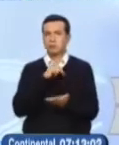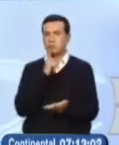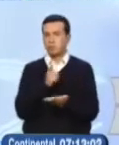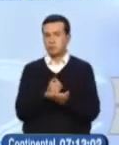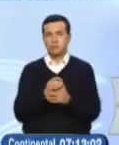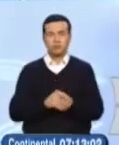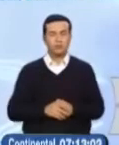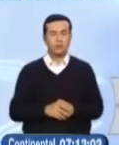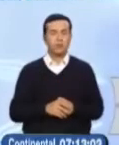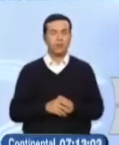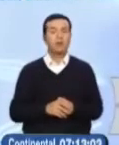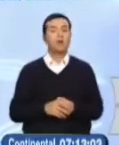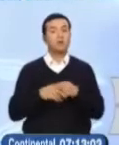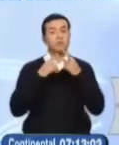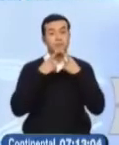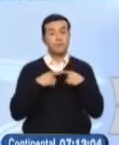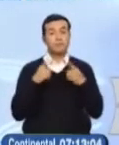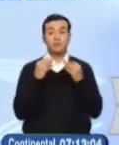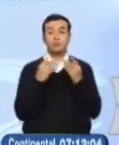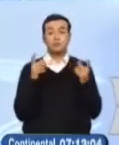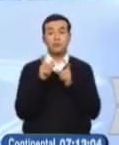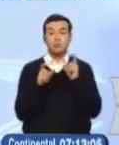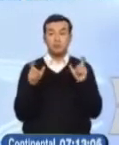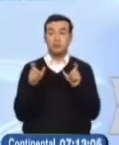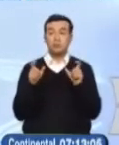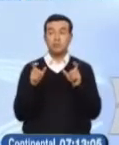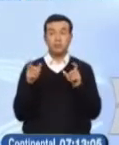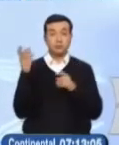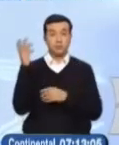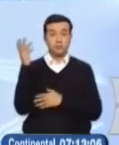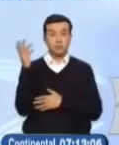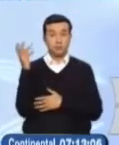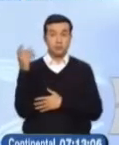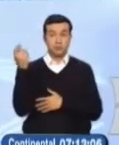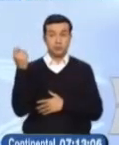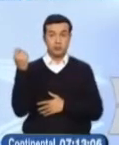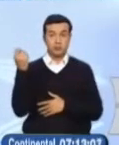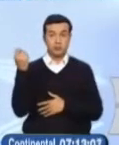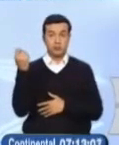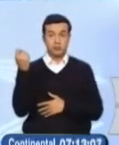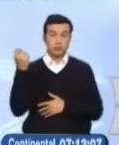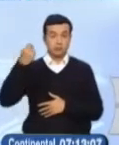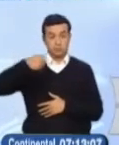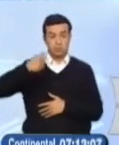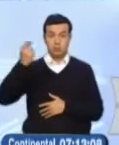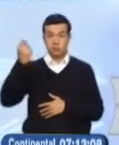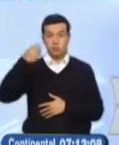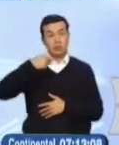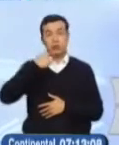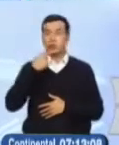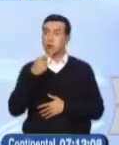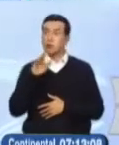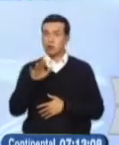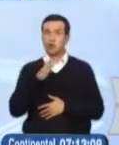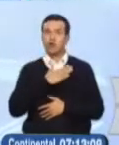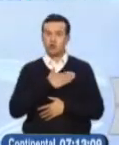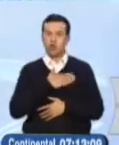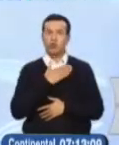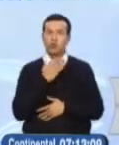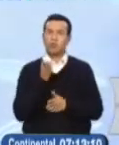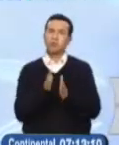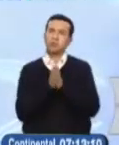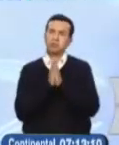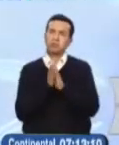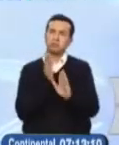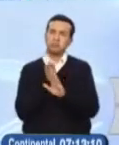quiero mencionar que muchos de los beneficiarios de este de esta compensación nos han dicho mire yo presenté mi